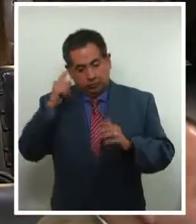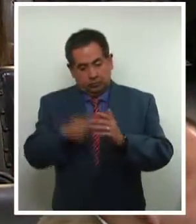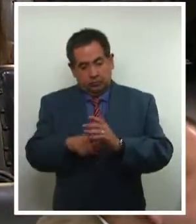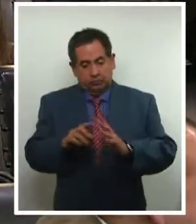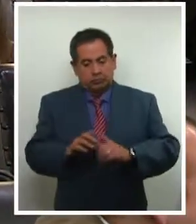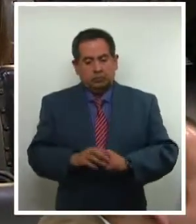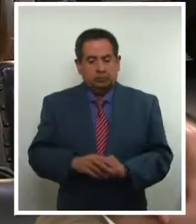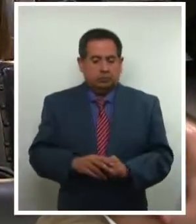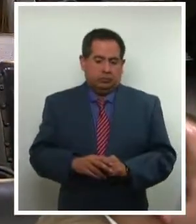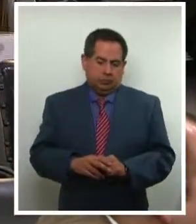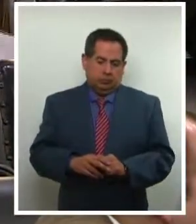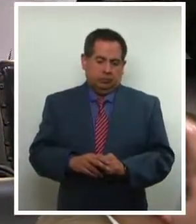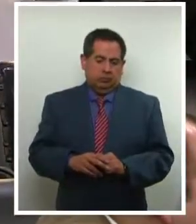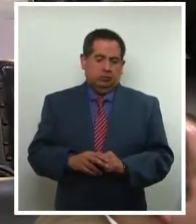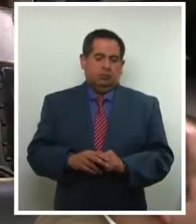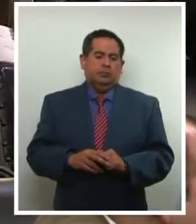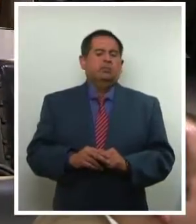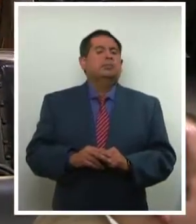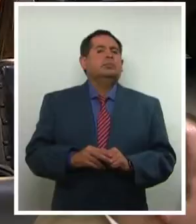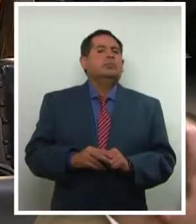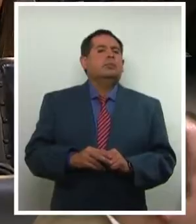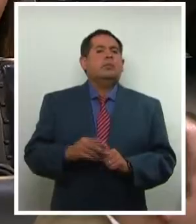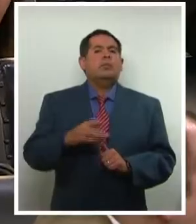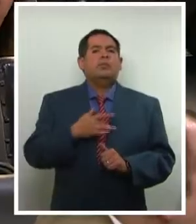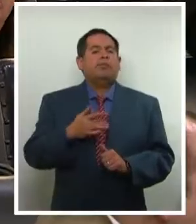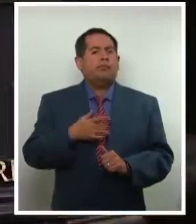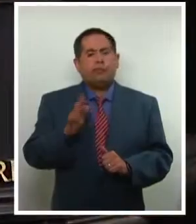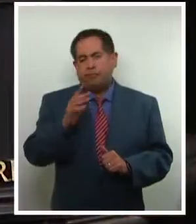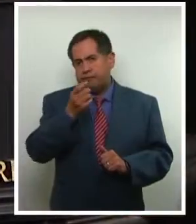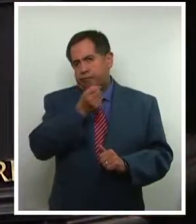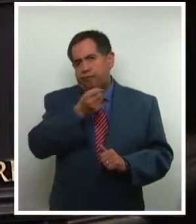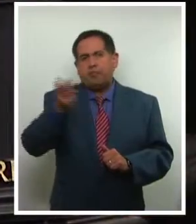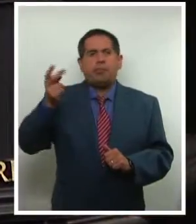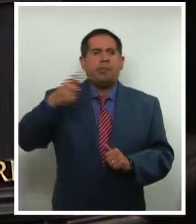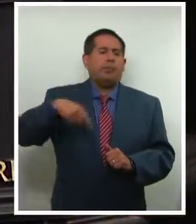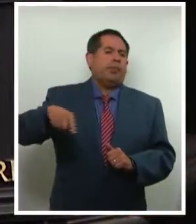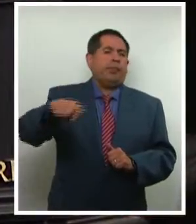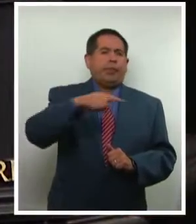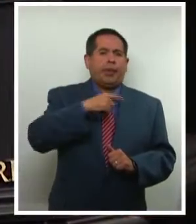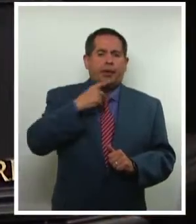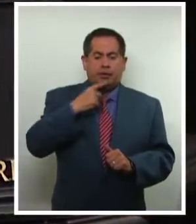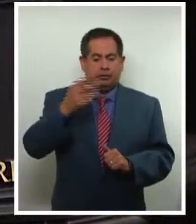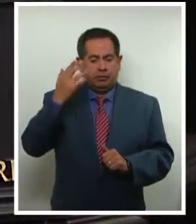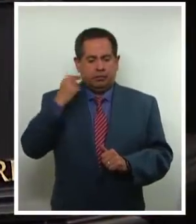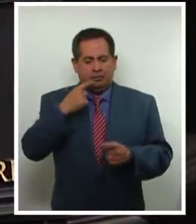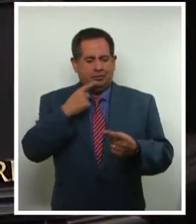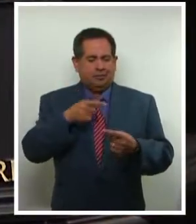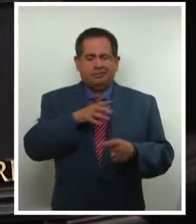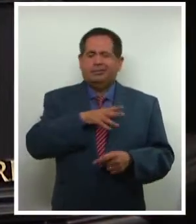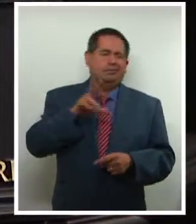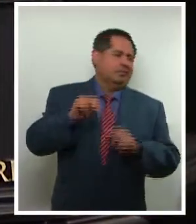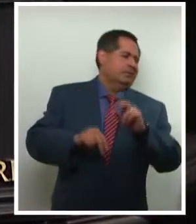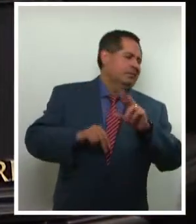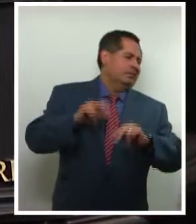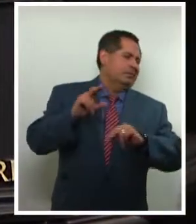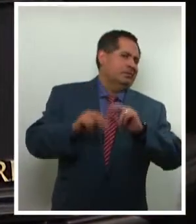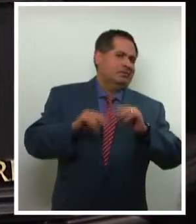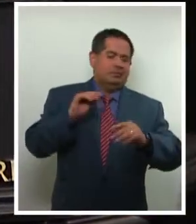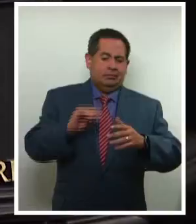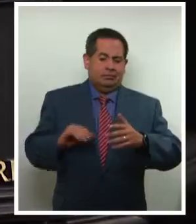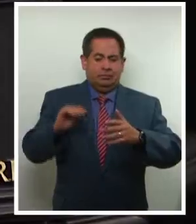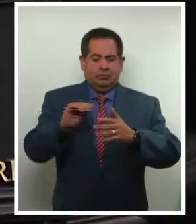esto? Ya algunas voces que habían rechazado la idea de